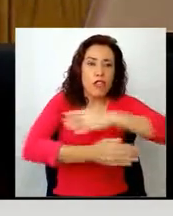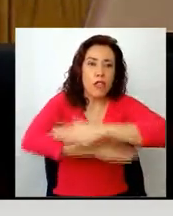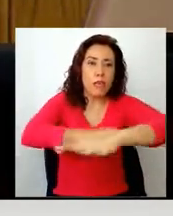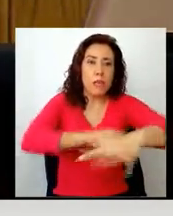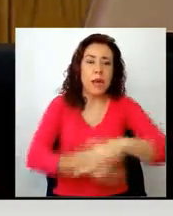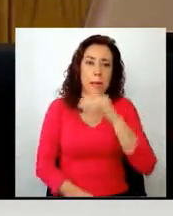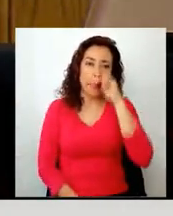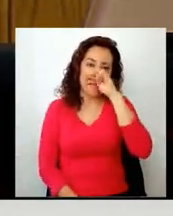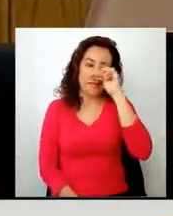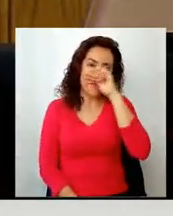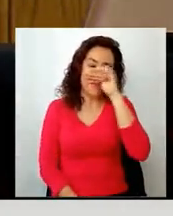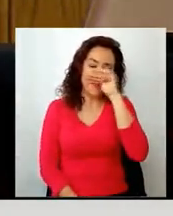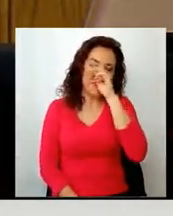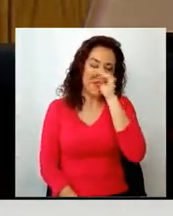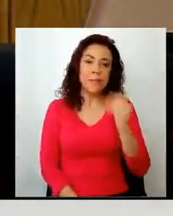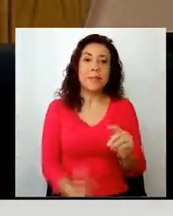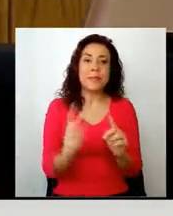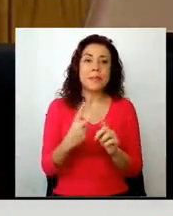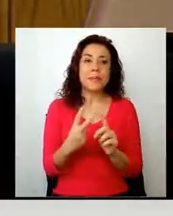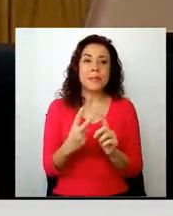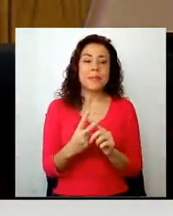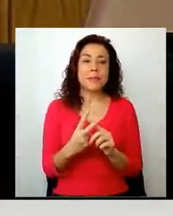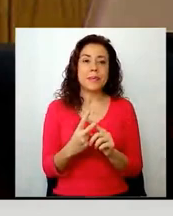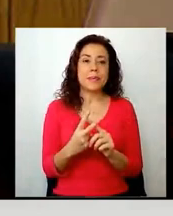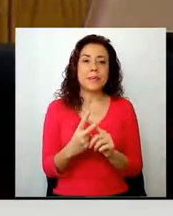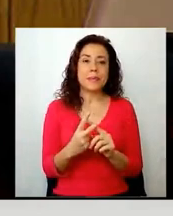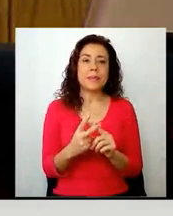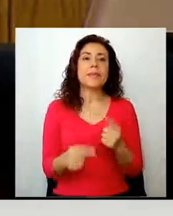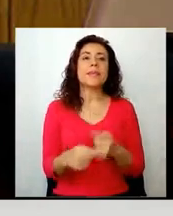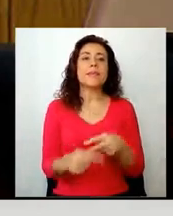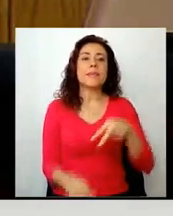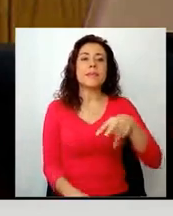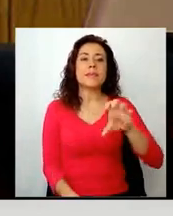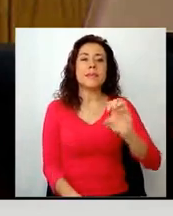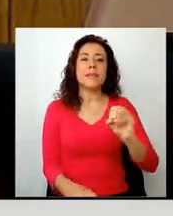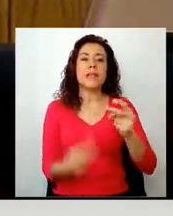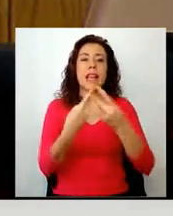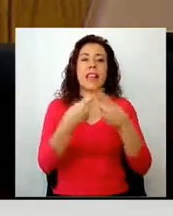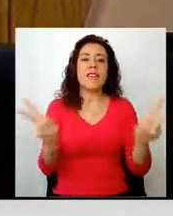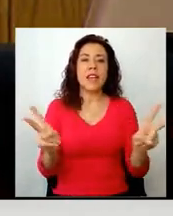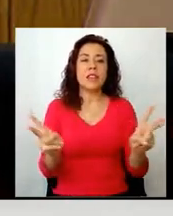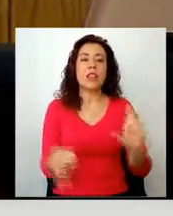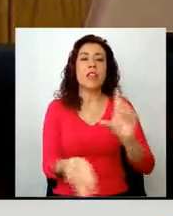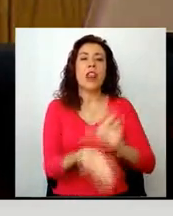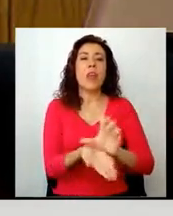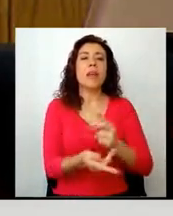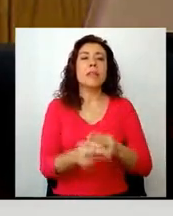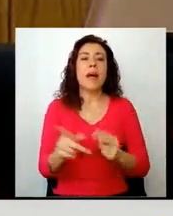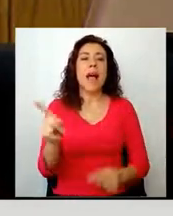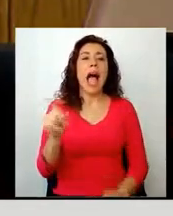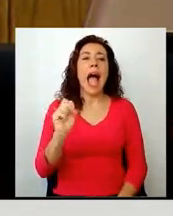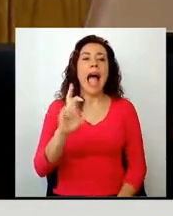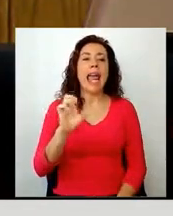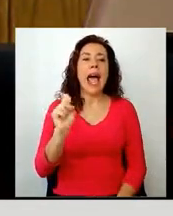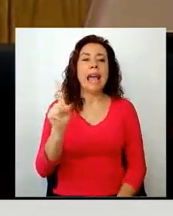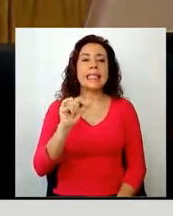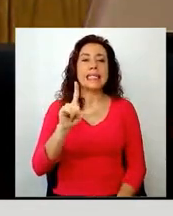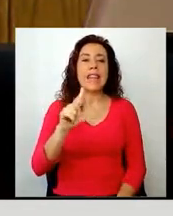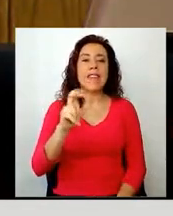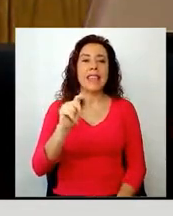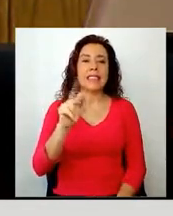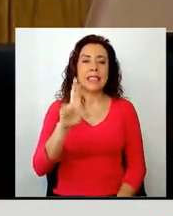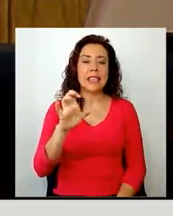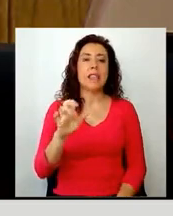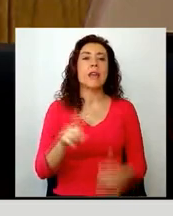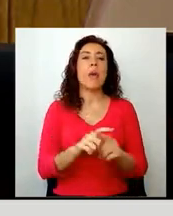Esta es la neoliberalización de nuestras áreas silvestres abre la puerta y consolida la privatización